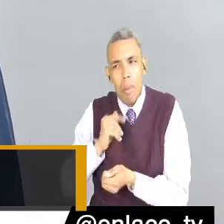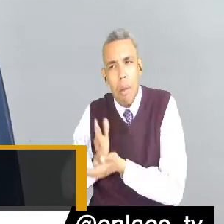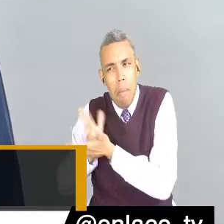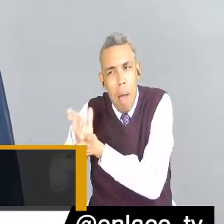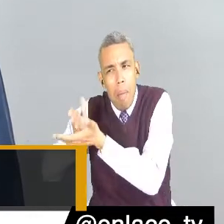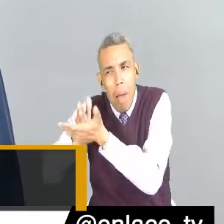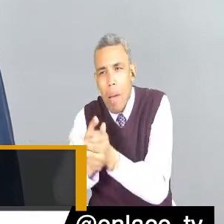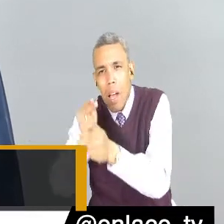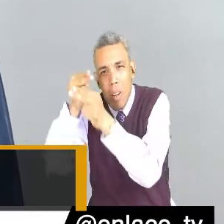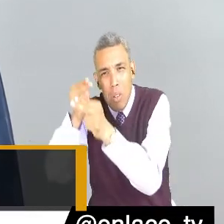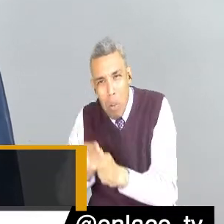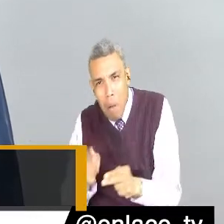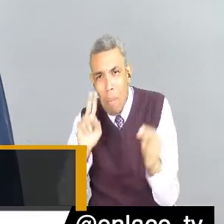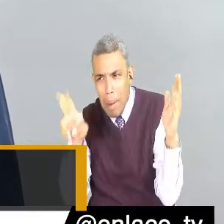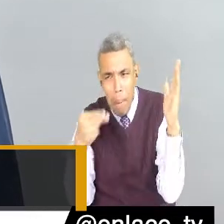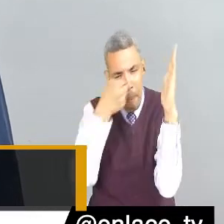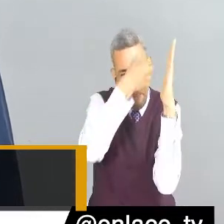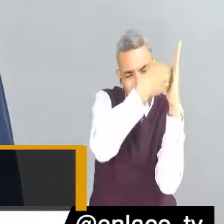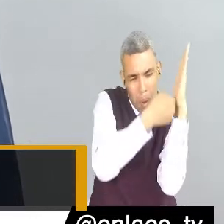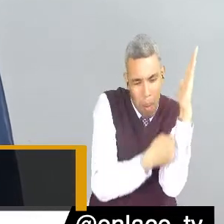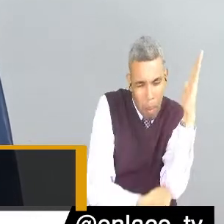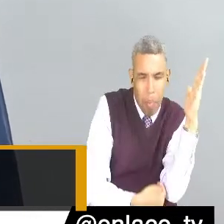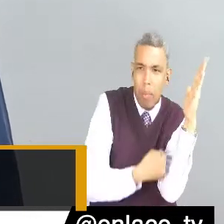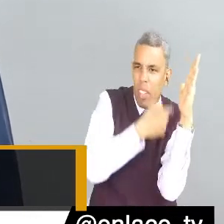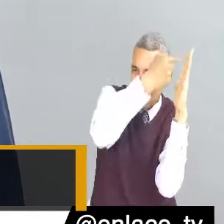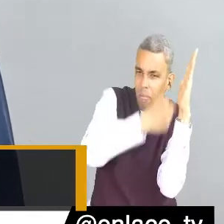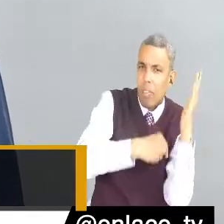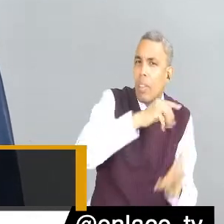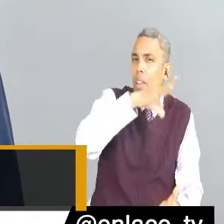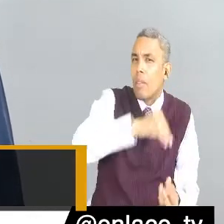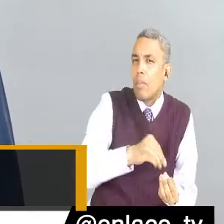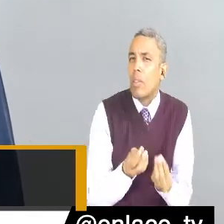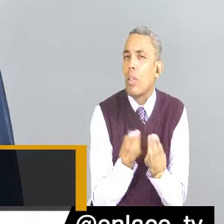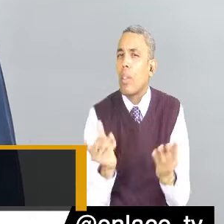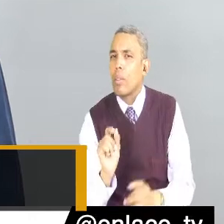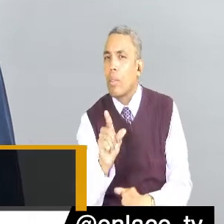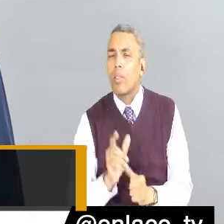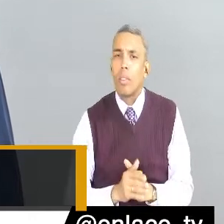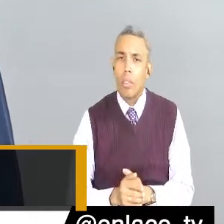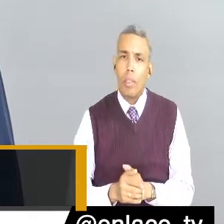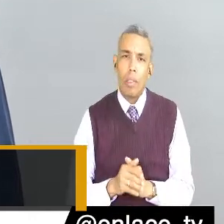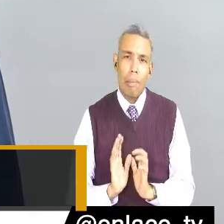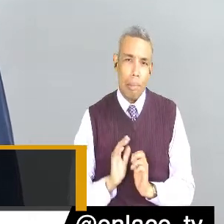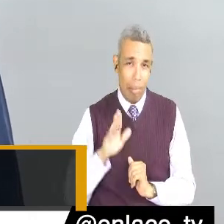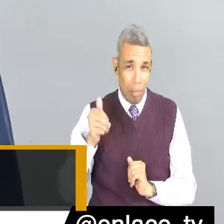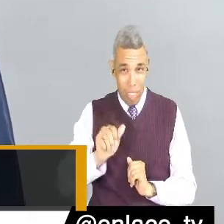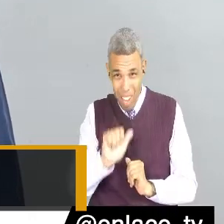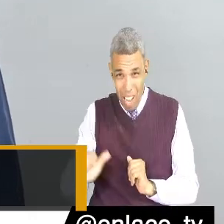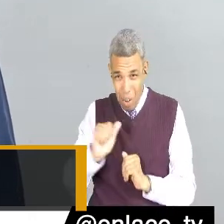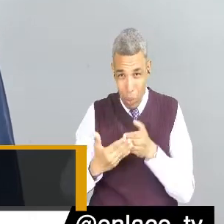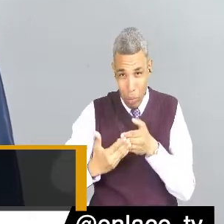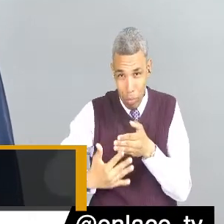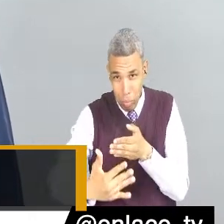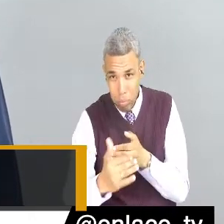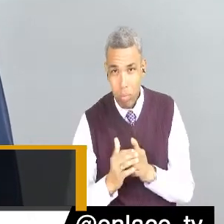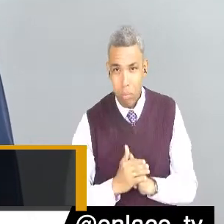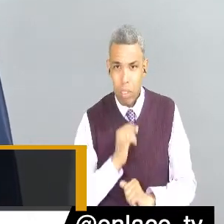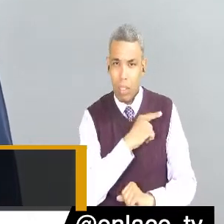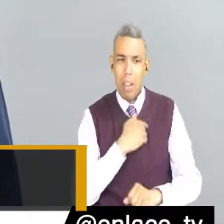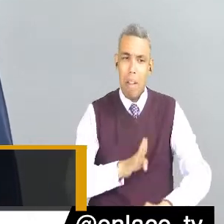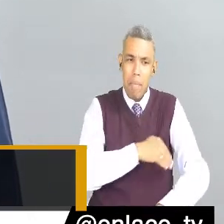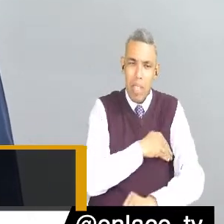con el Ministerio de Vivienda y unos cruces que lo vamos a hacer con el CIASBES para mirar cuál es la persona más vulnerable, y se va a empezar a